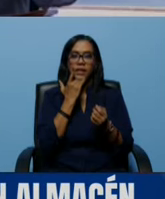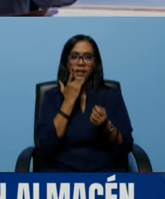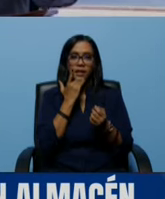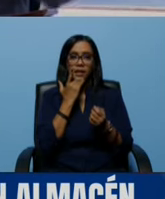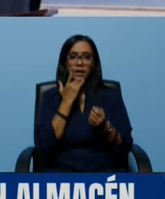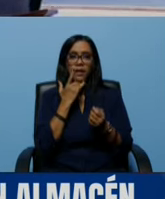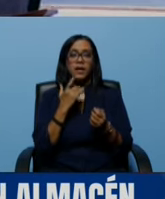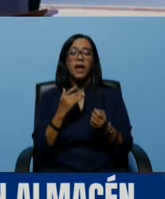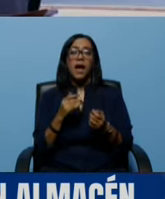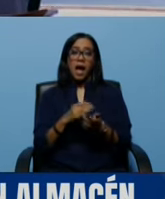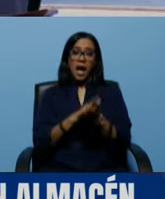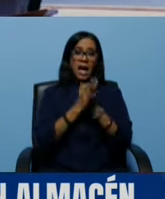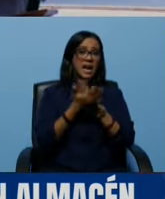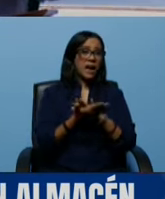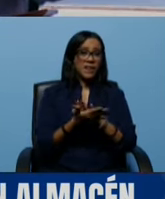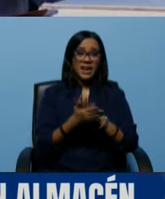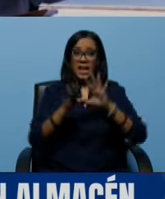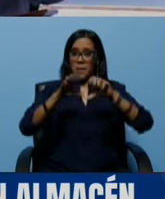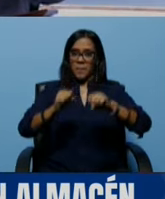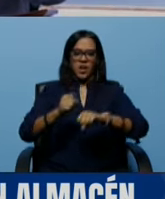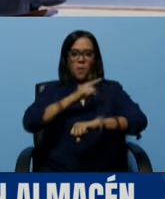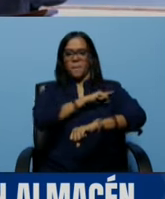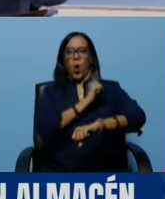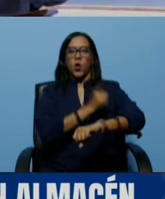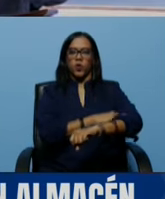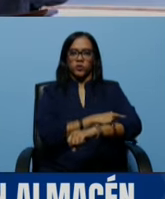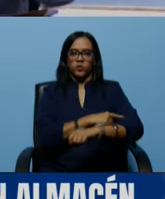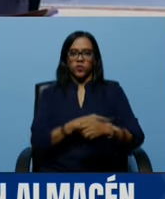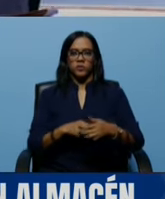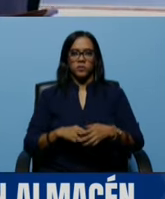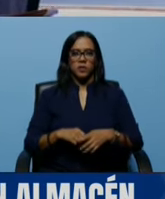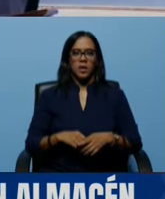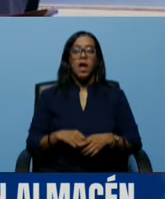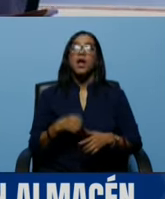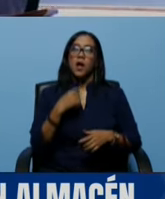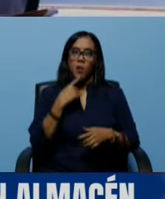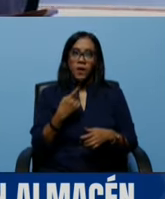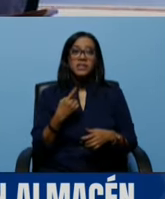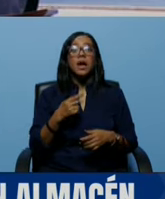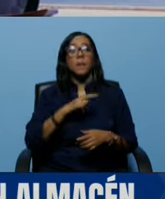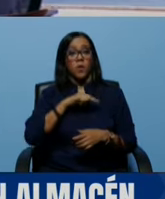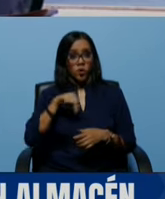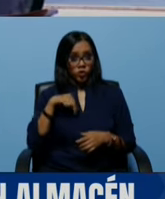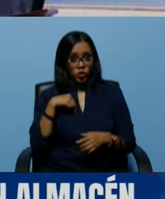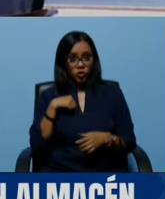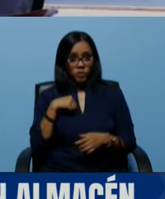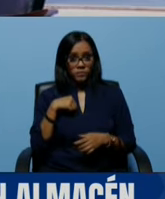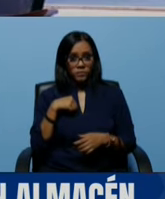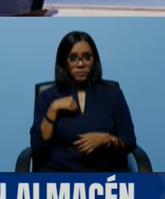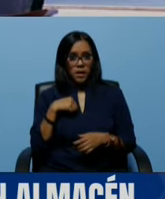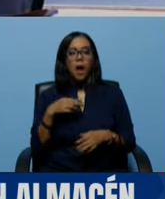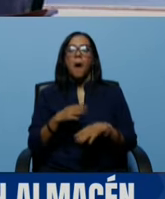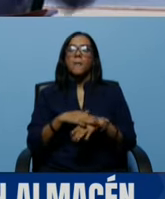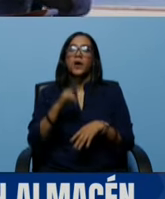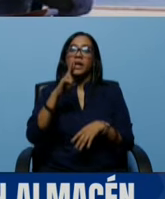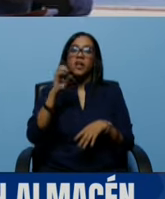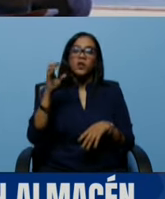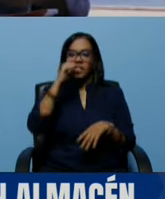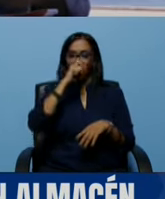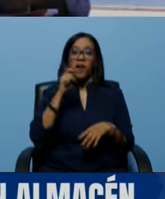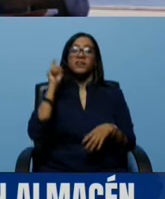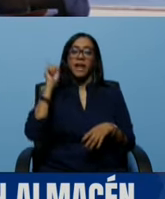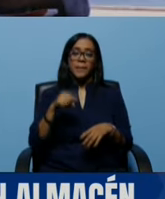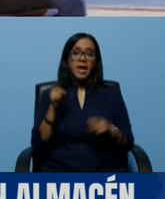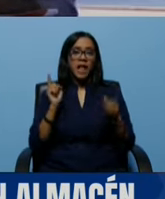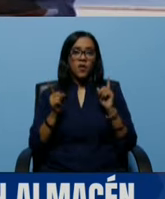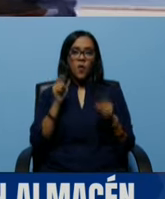derrotar a imperios poderosos. Y lo decía por nosotros, porque hace 200 años también